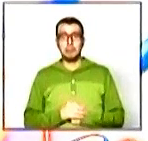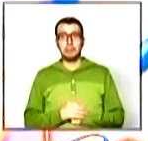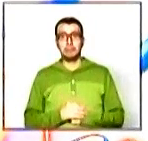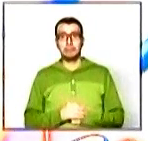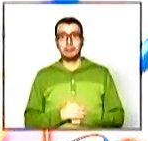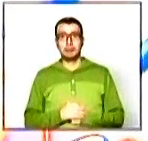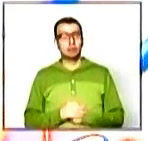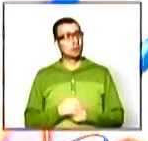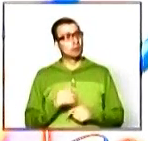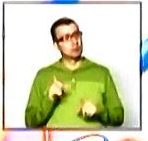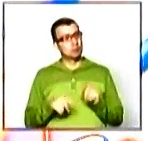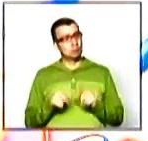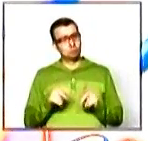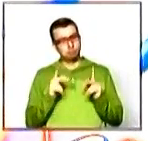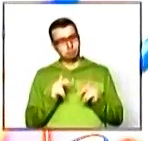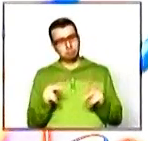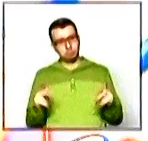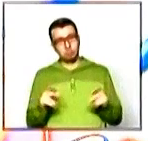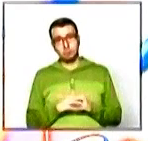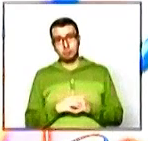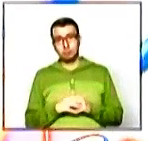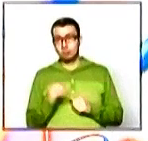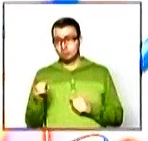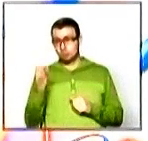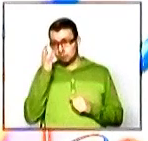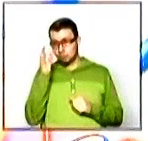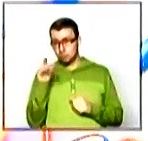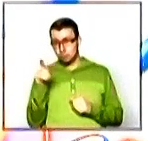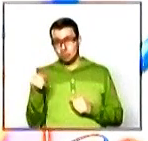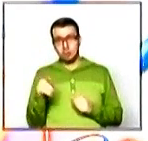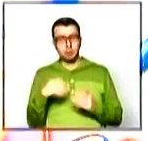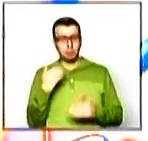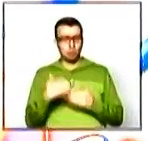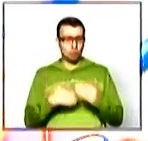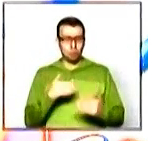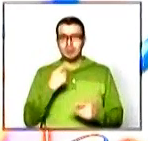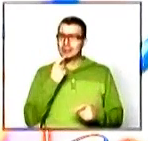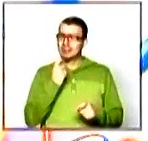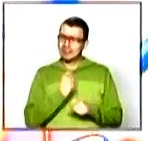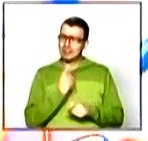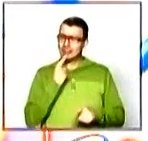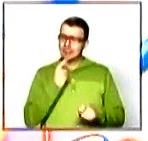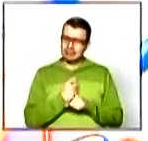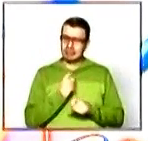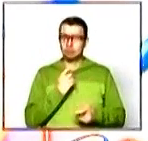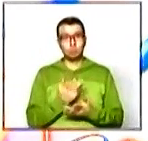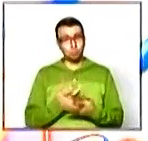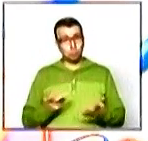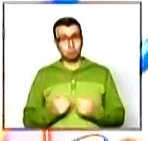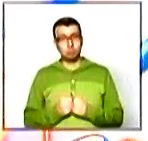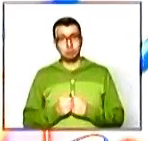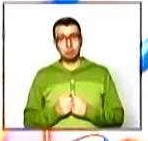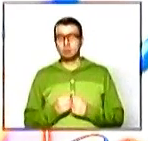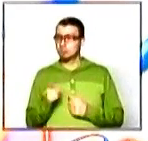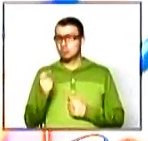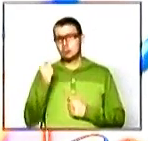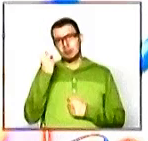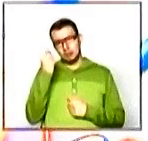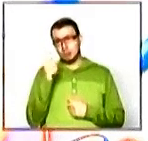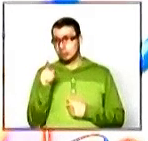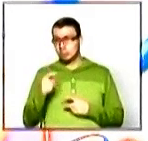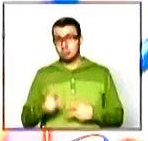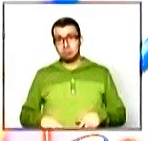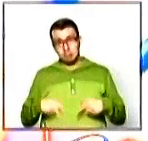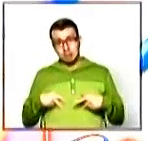Muchas personas empiezan un proceso de dificultad con el entender de la vida y de